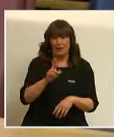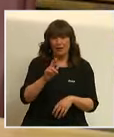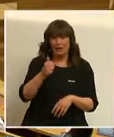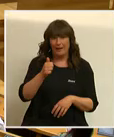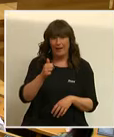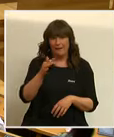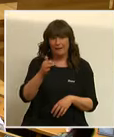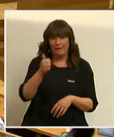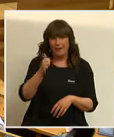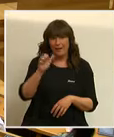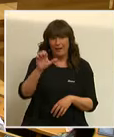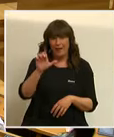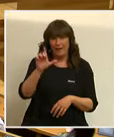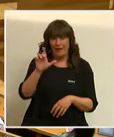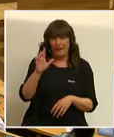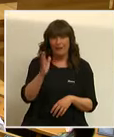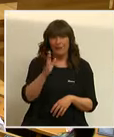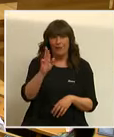Romero Doñate.